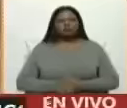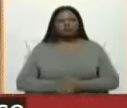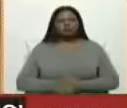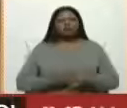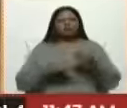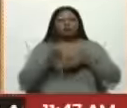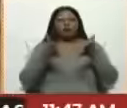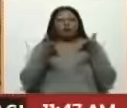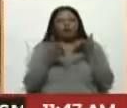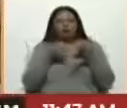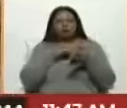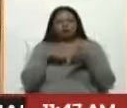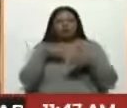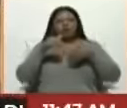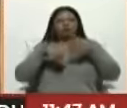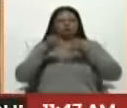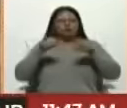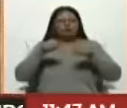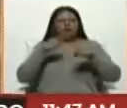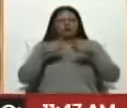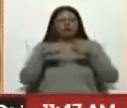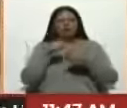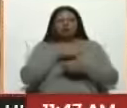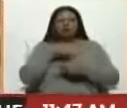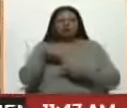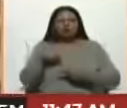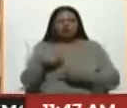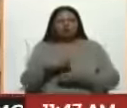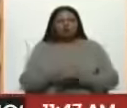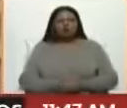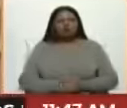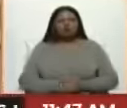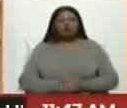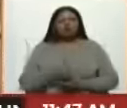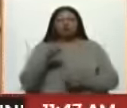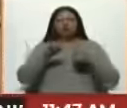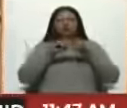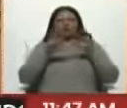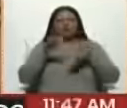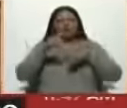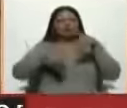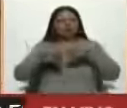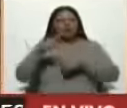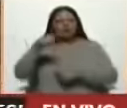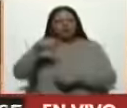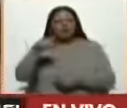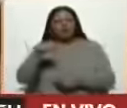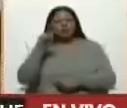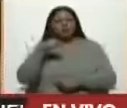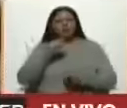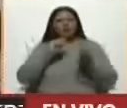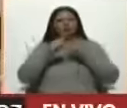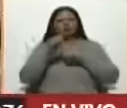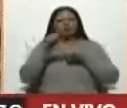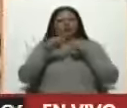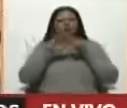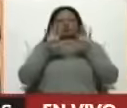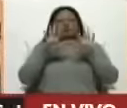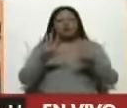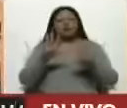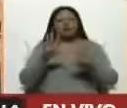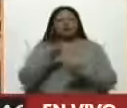Vamos a ganarla. Pero nosotros, ese 1x10 electoral de hoy tiene que convertirse en un gran 1x10